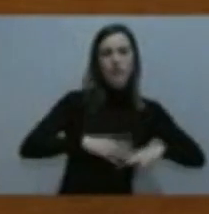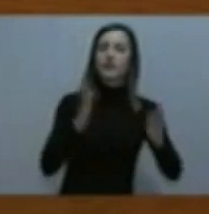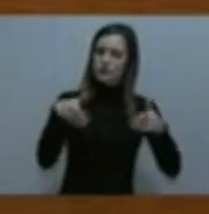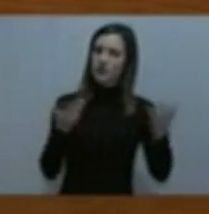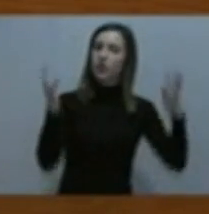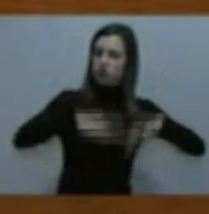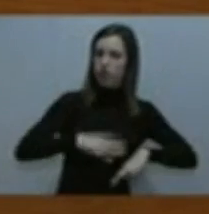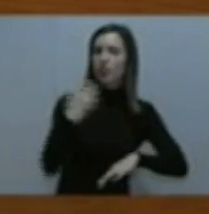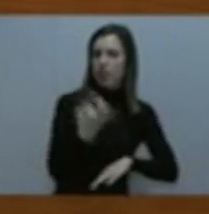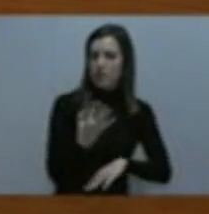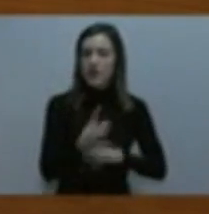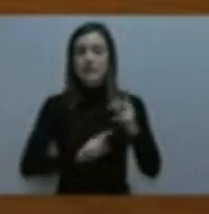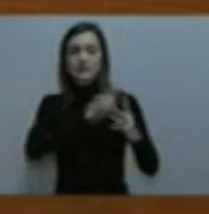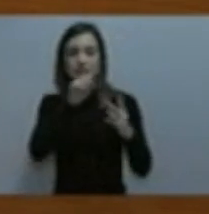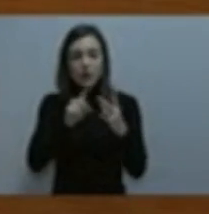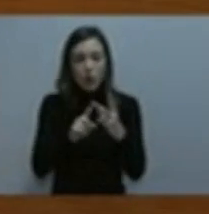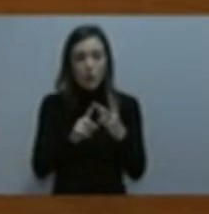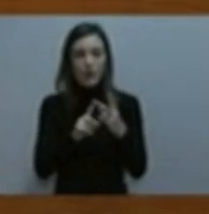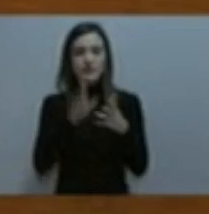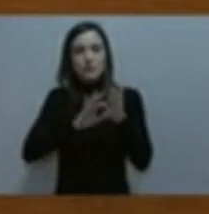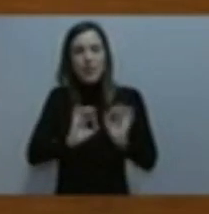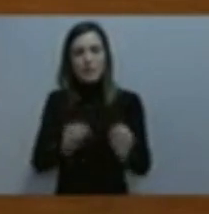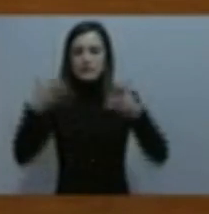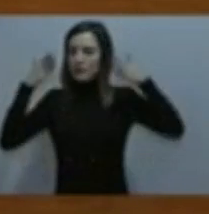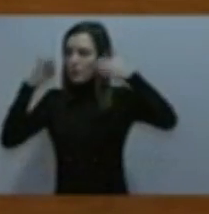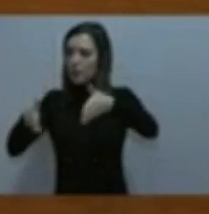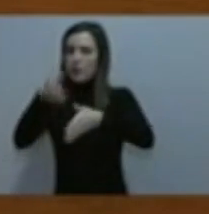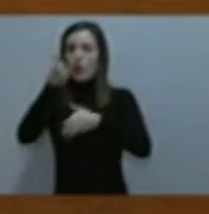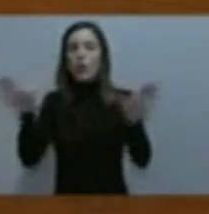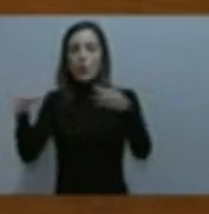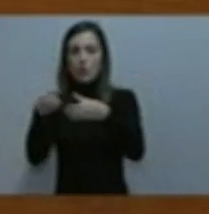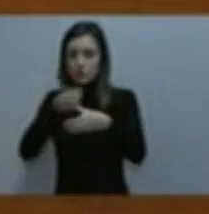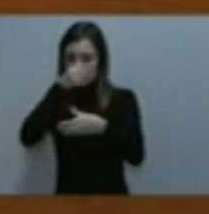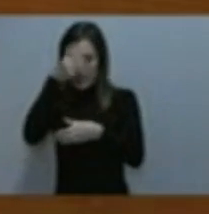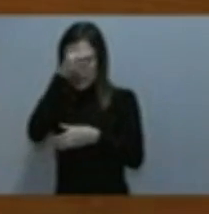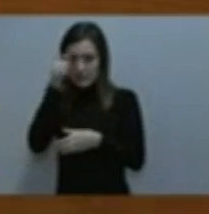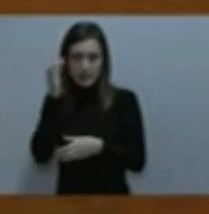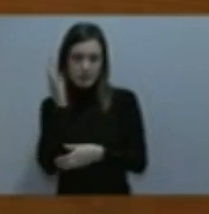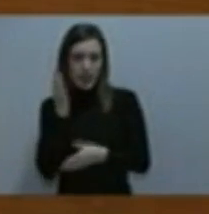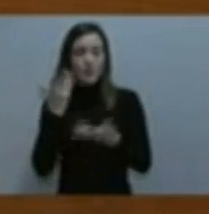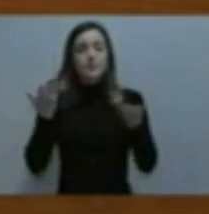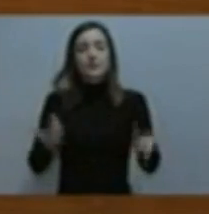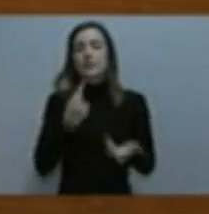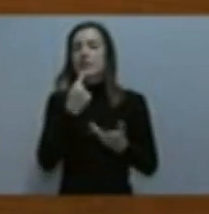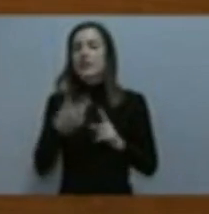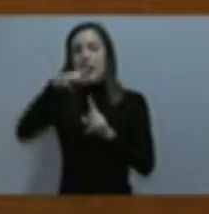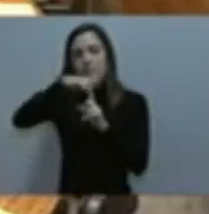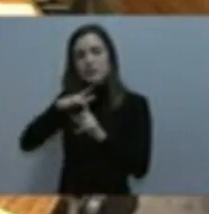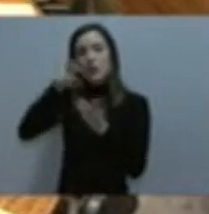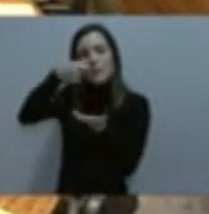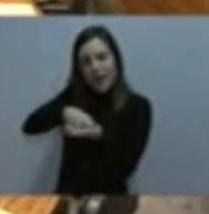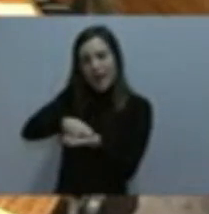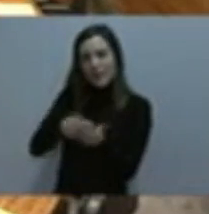segunda, en especial a los señores y señoras socialistas, decirles que el pago de la factura se acerca.